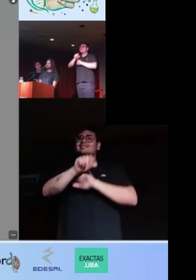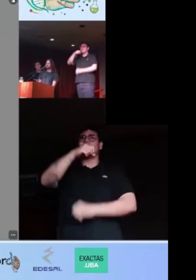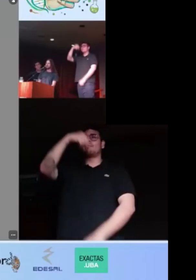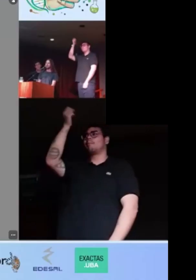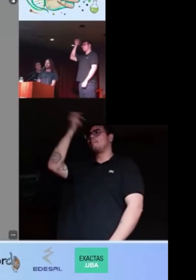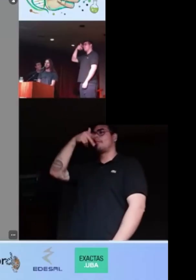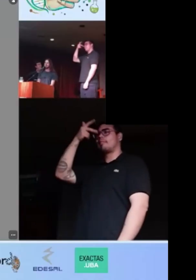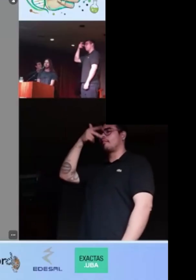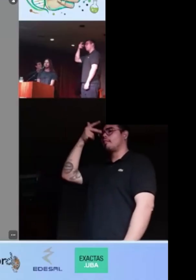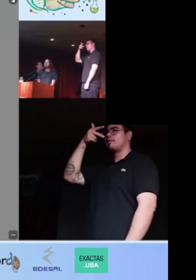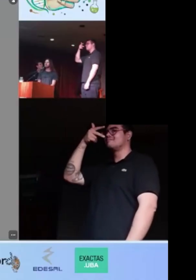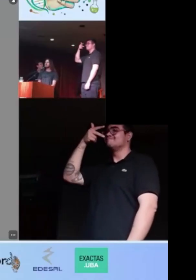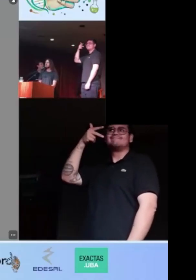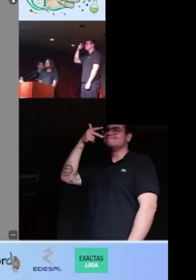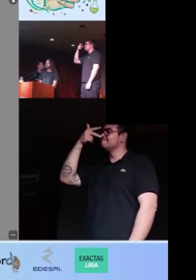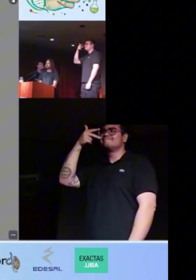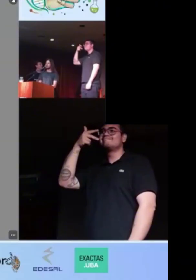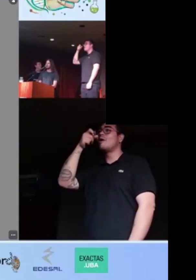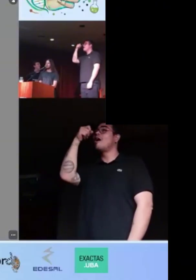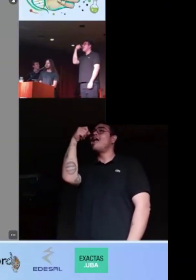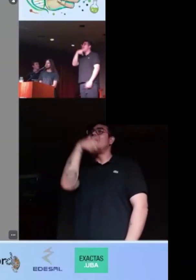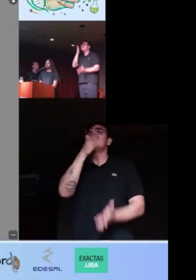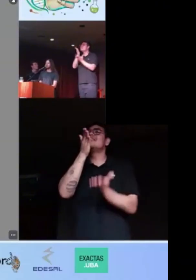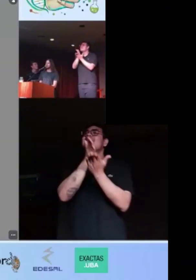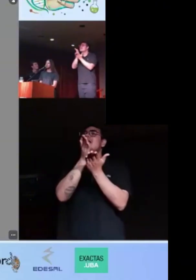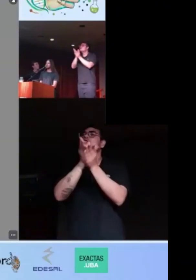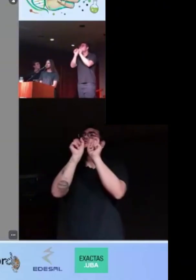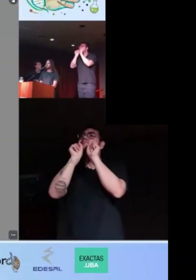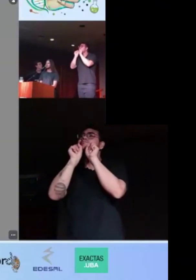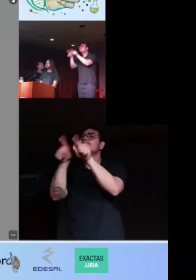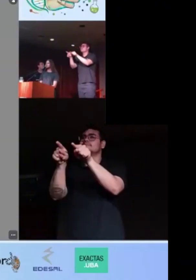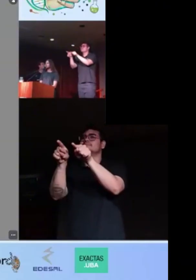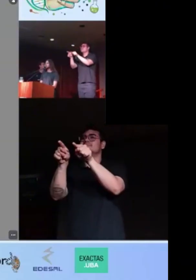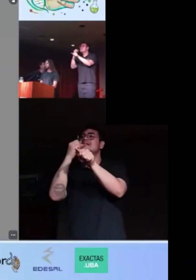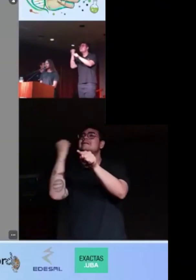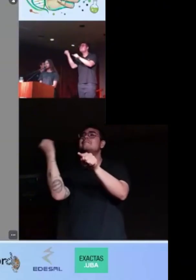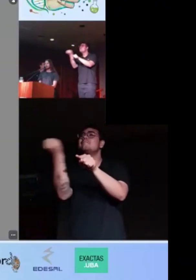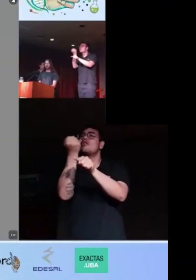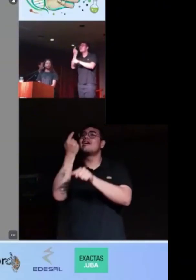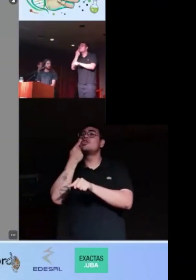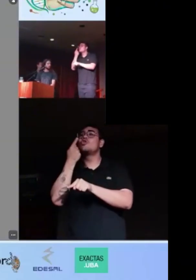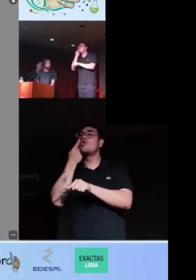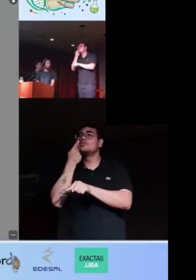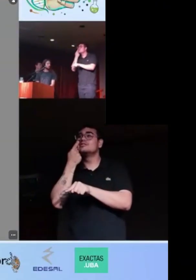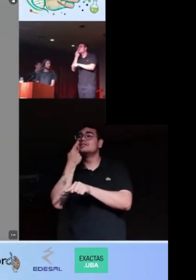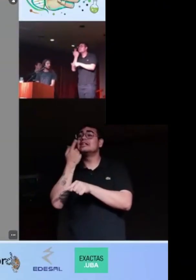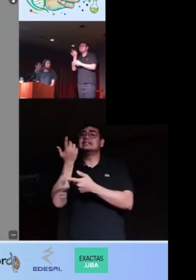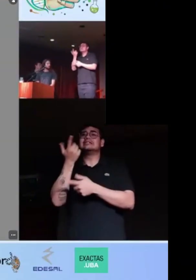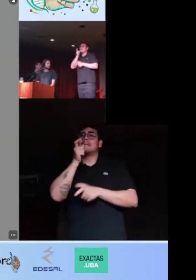cultural y es imposible conocerla sin poder ponerla en palabras.